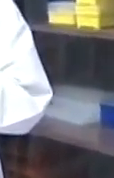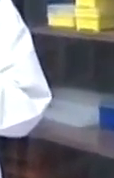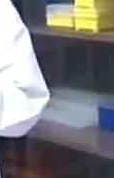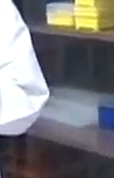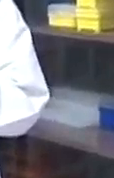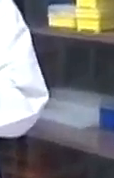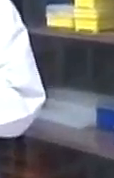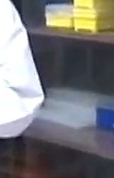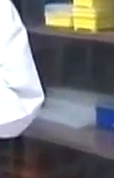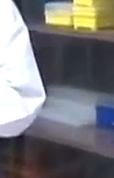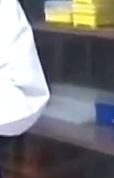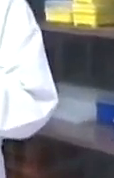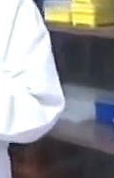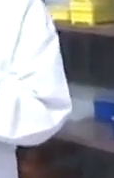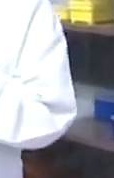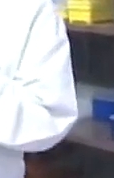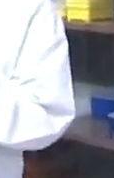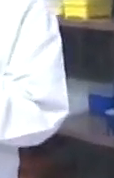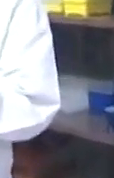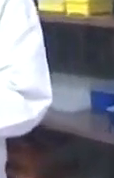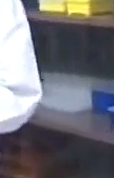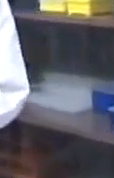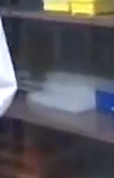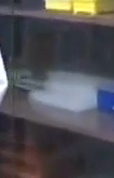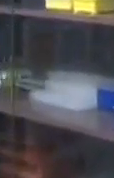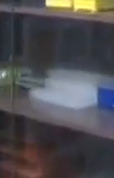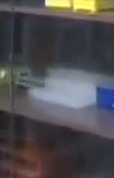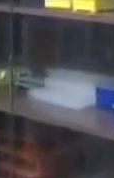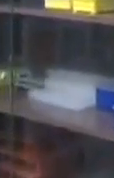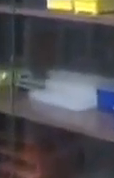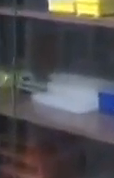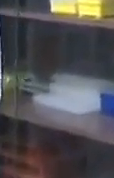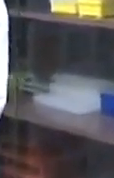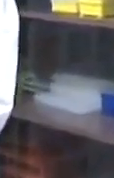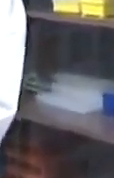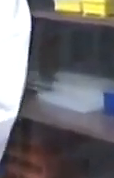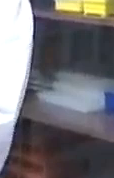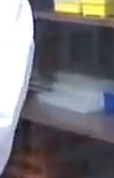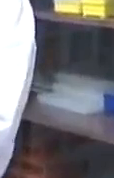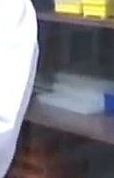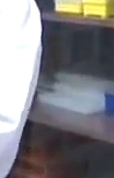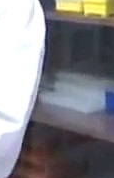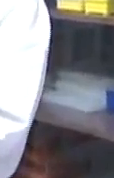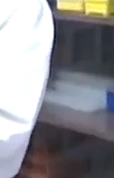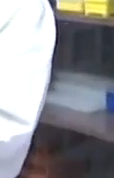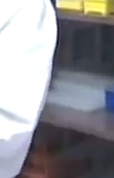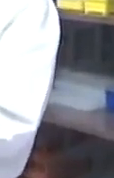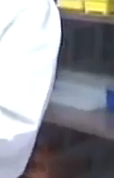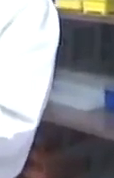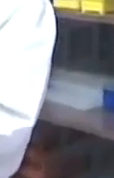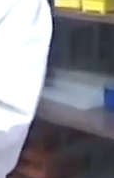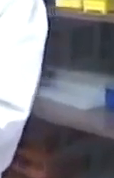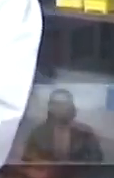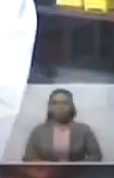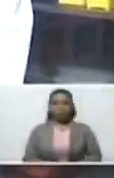mide 2 metros, por ahí anda, es mi amigo. Tenía las manos así también de 2 metros. Era muy